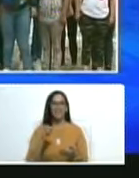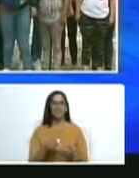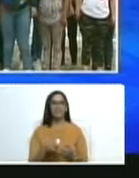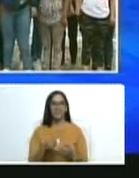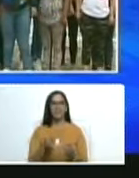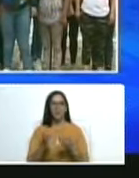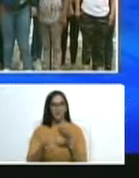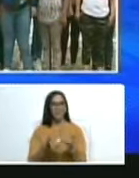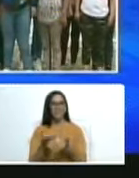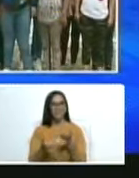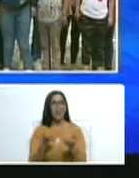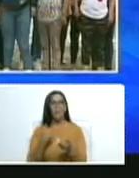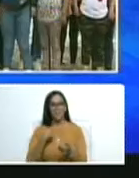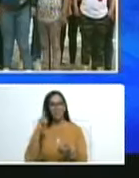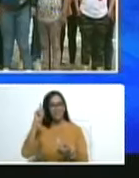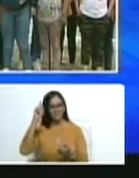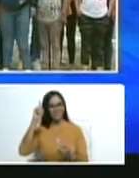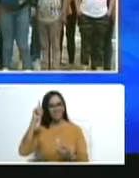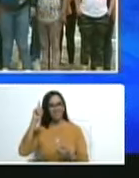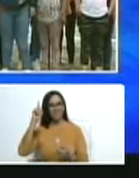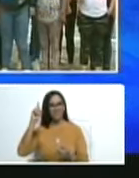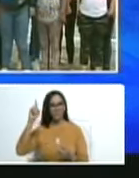vayan preparándome uno a mí también, pues.